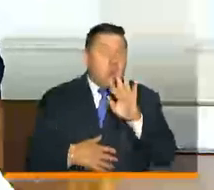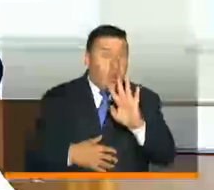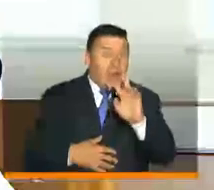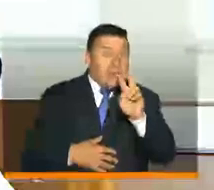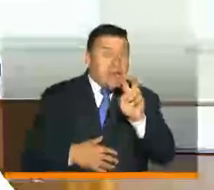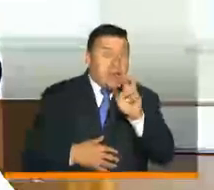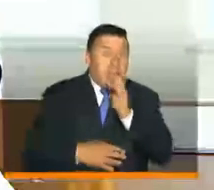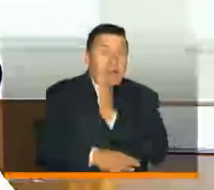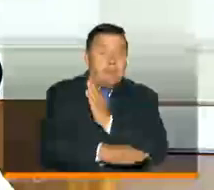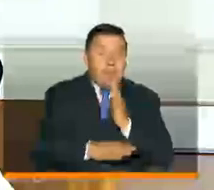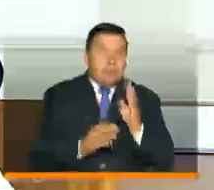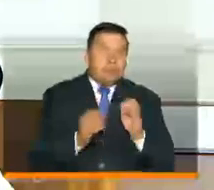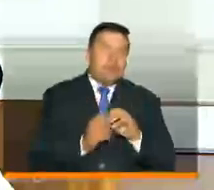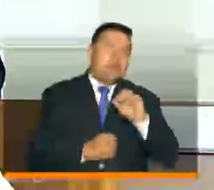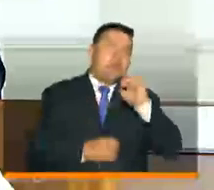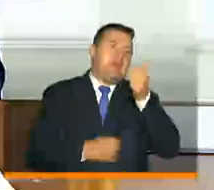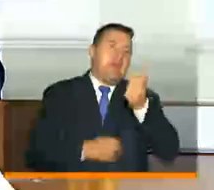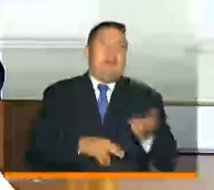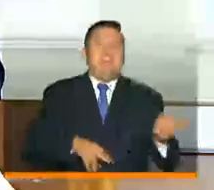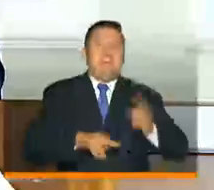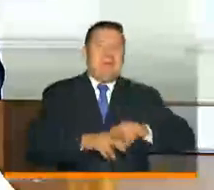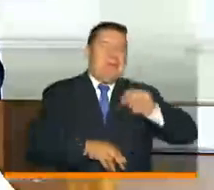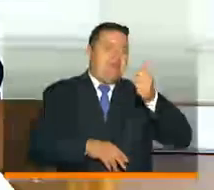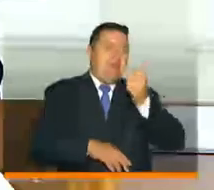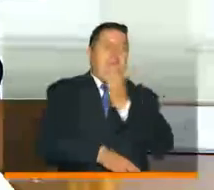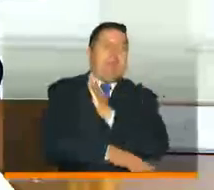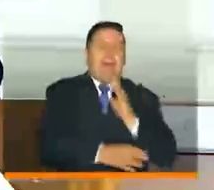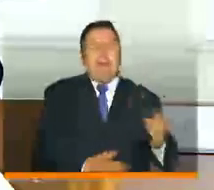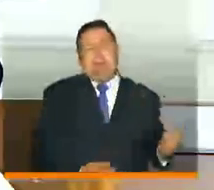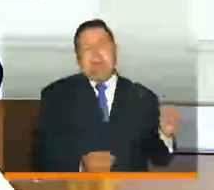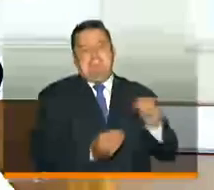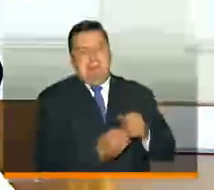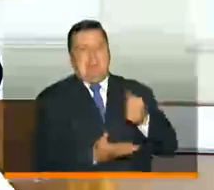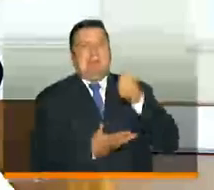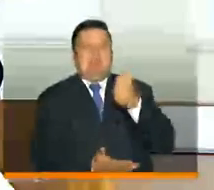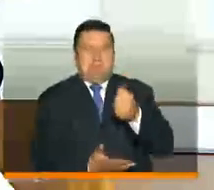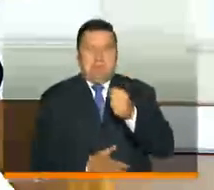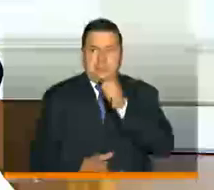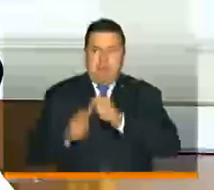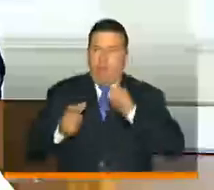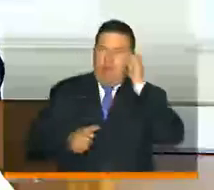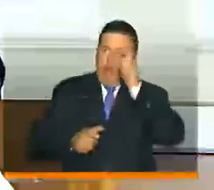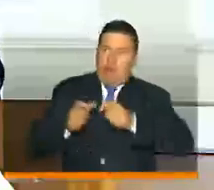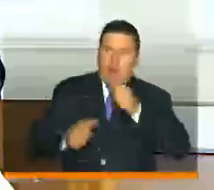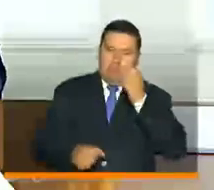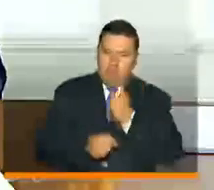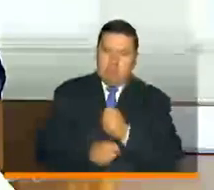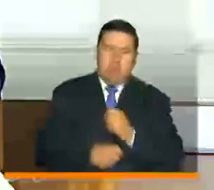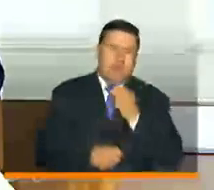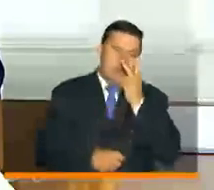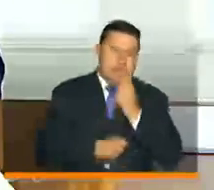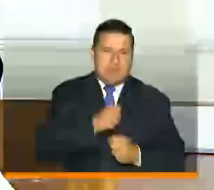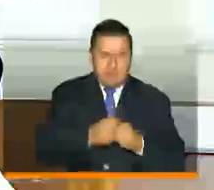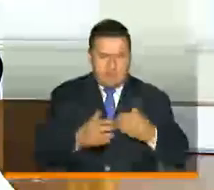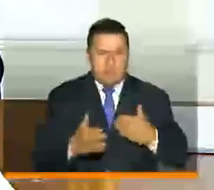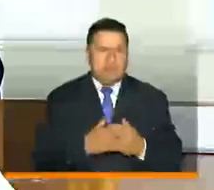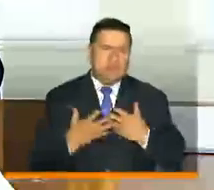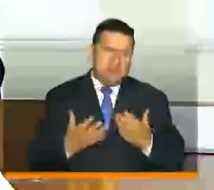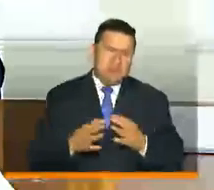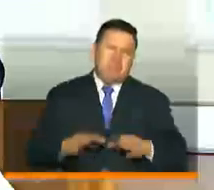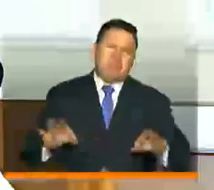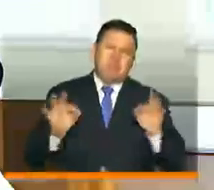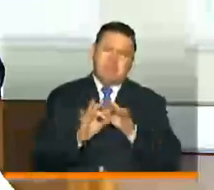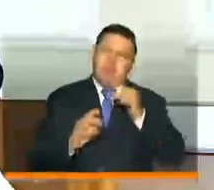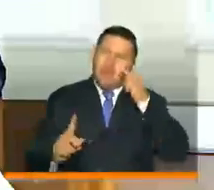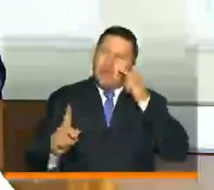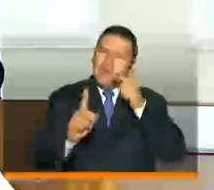un aumento en más de 10 billones frente al presupuesto que encontramos cuando empezó nuestro gobierno hace 2 años y que remarca